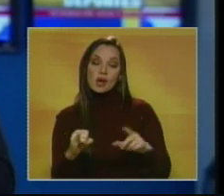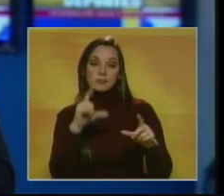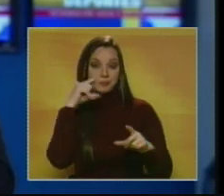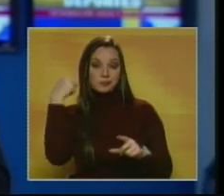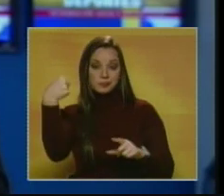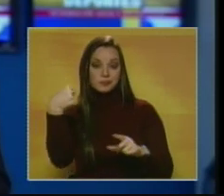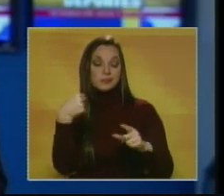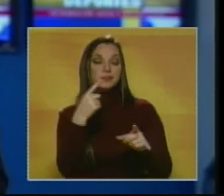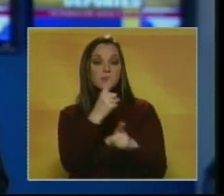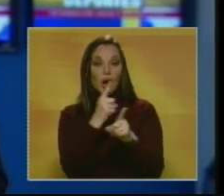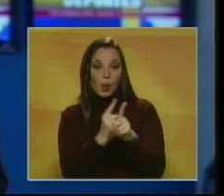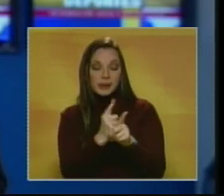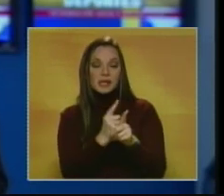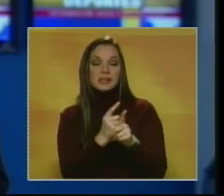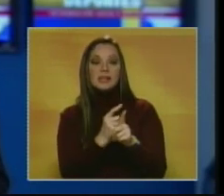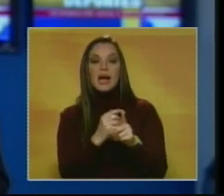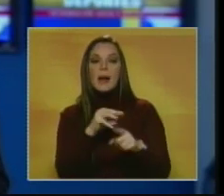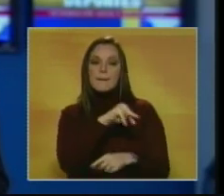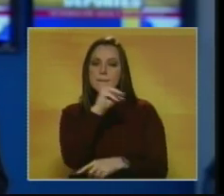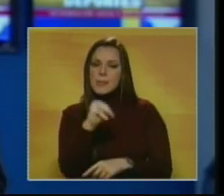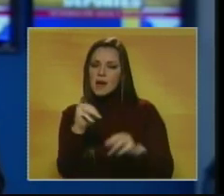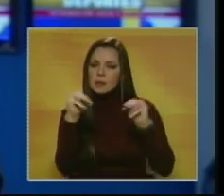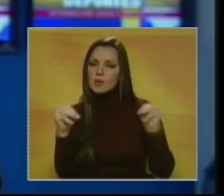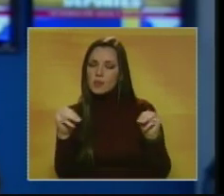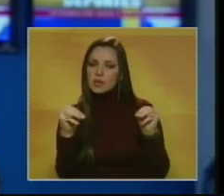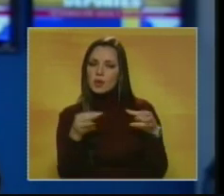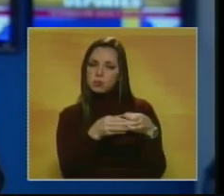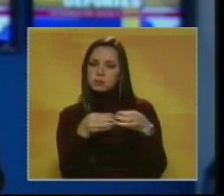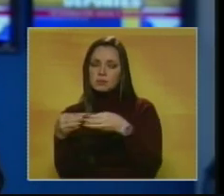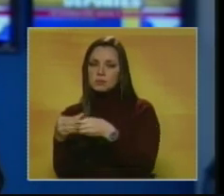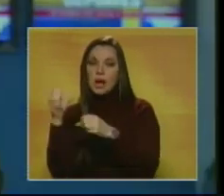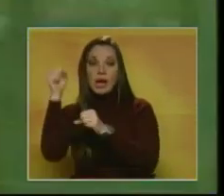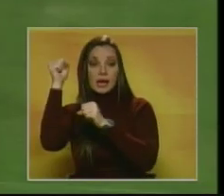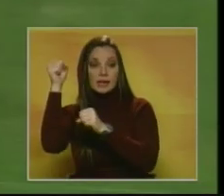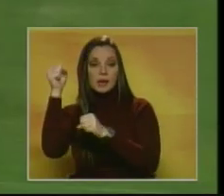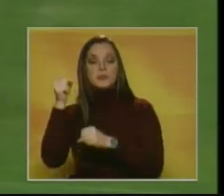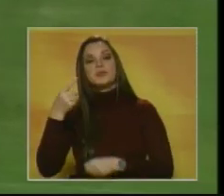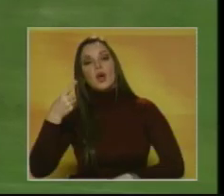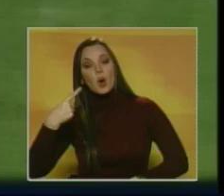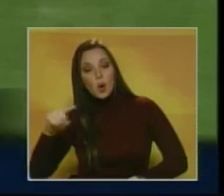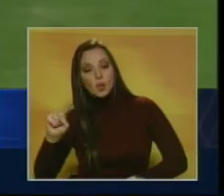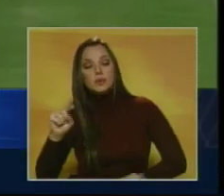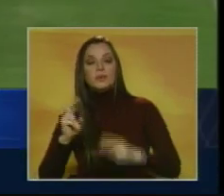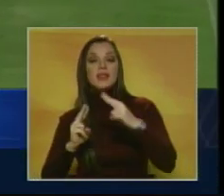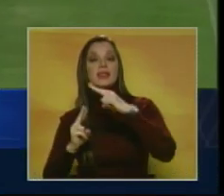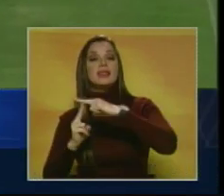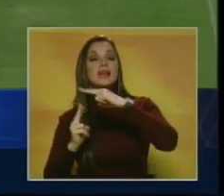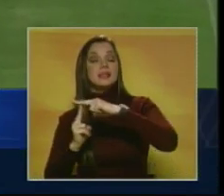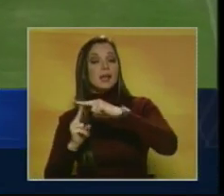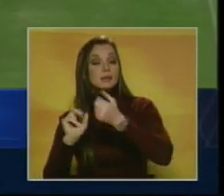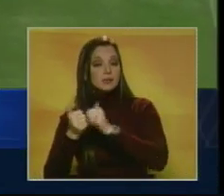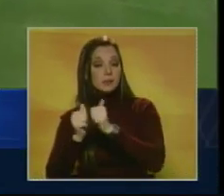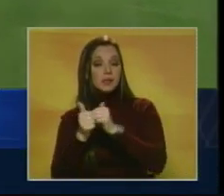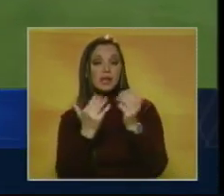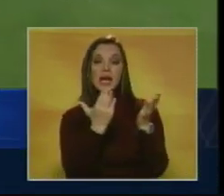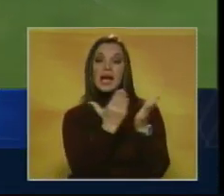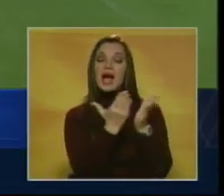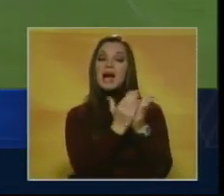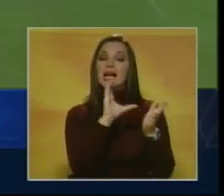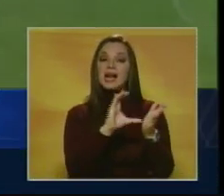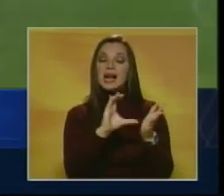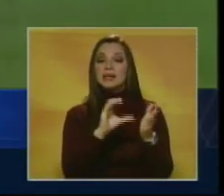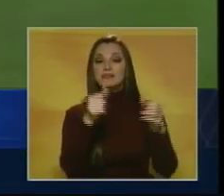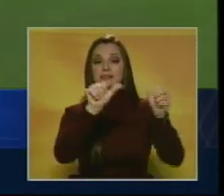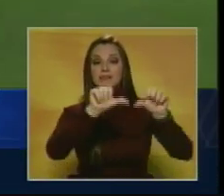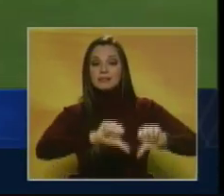para clasificar al octogonal y ser líder provisional con 36 puntos. En otros resultados, Deportivo Táchira también goleó a Estudiantes de Caracas 4-0 y